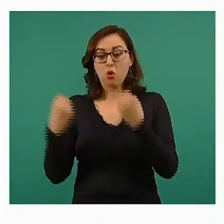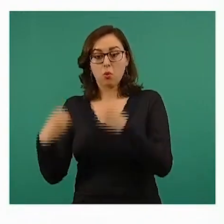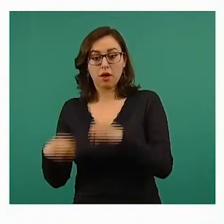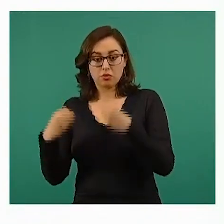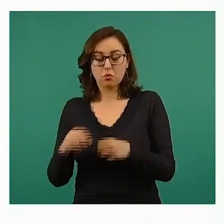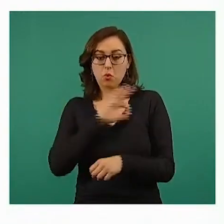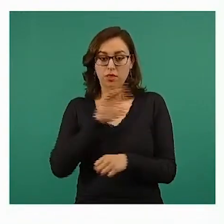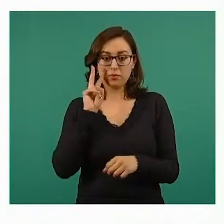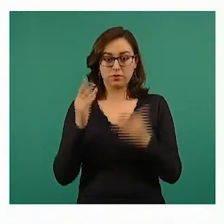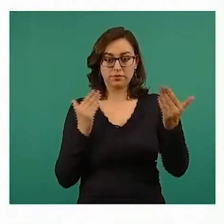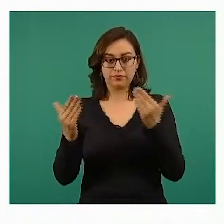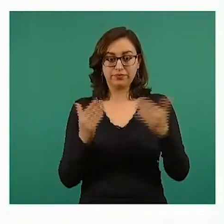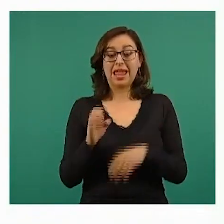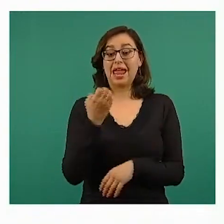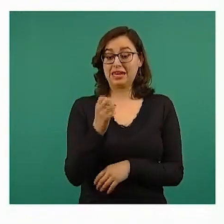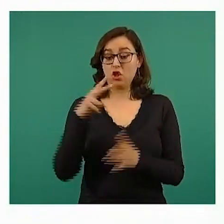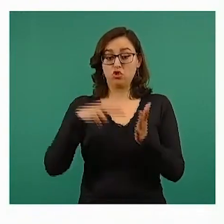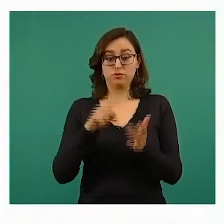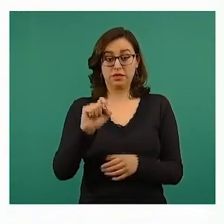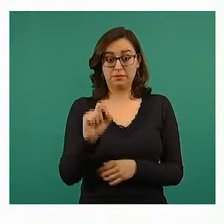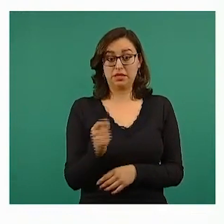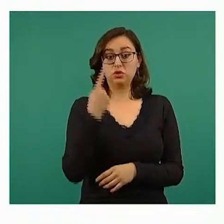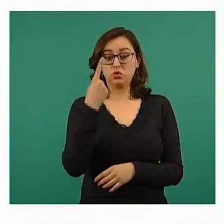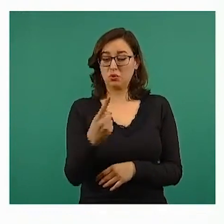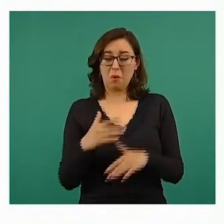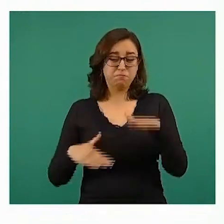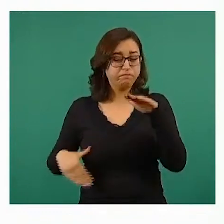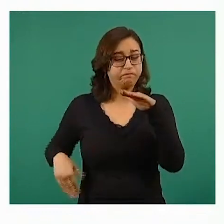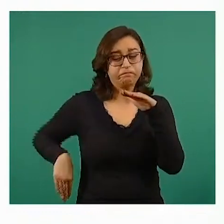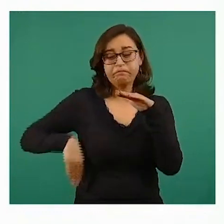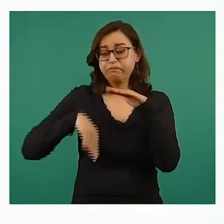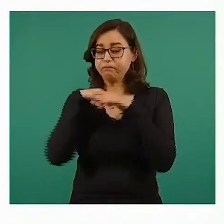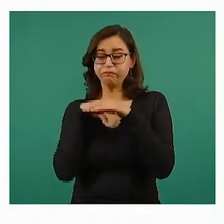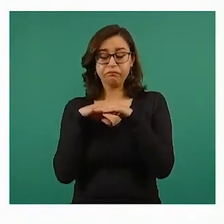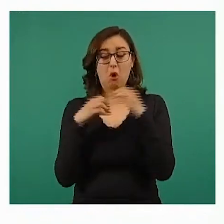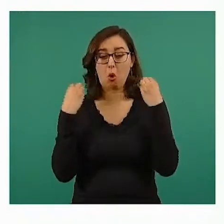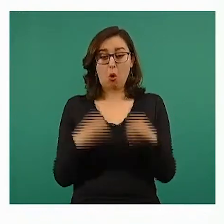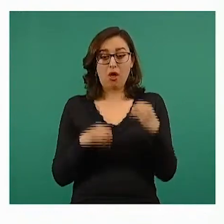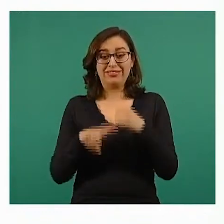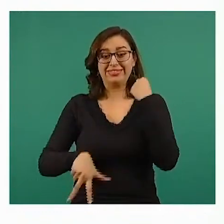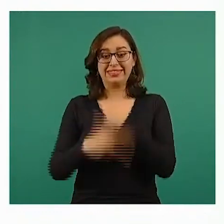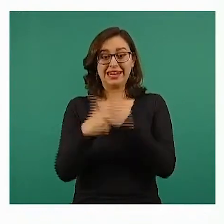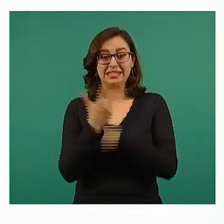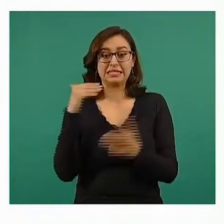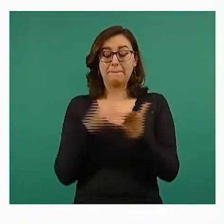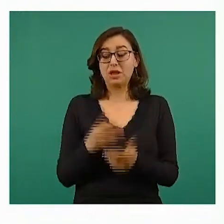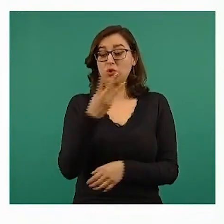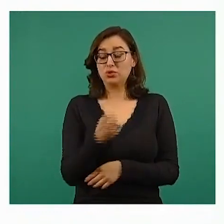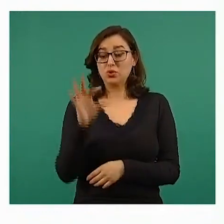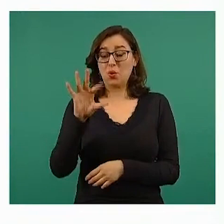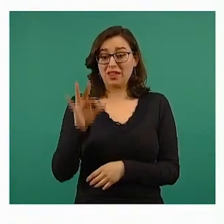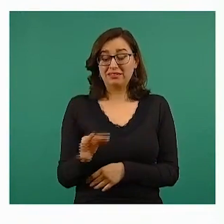hospitalaria. En enero de 2021, el 26 de enero, alcanzamos nuestra máxima ocupación hospitalaria con 13,444